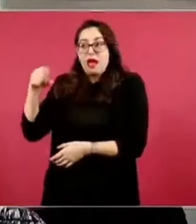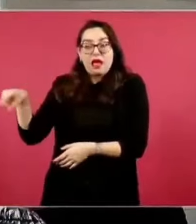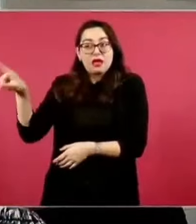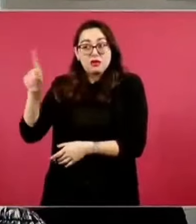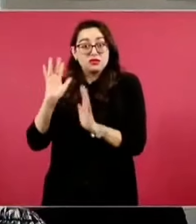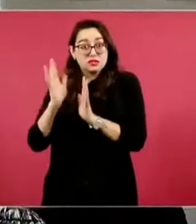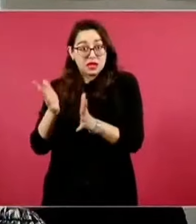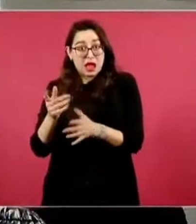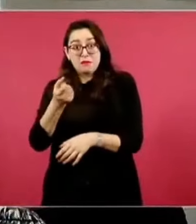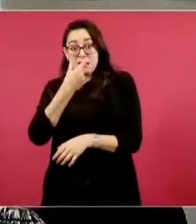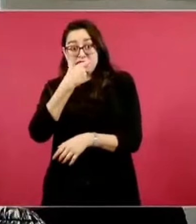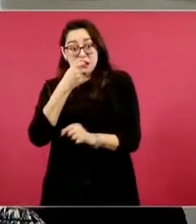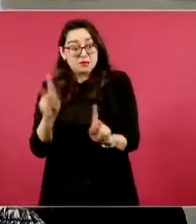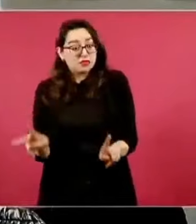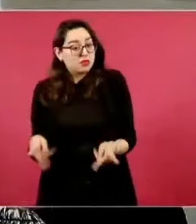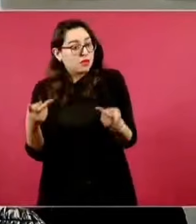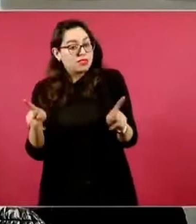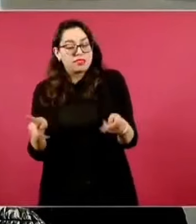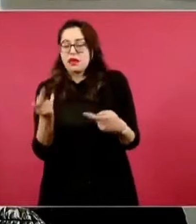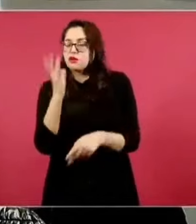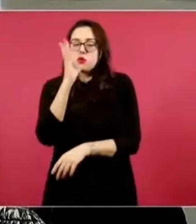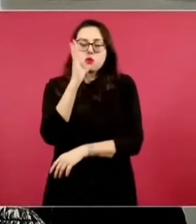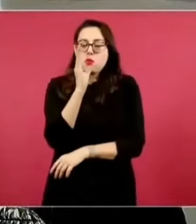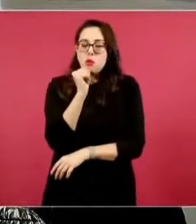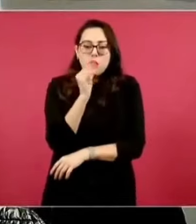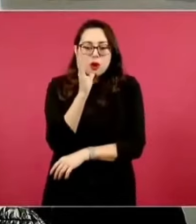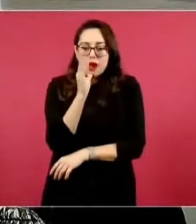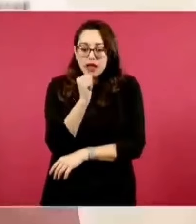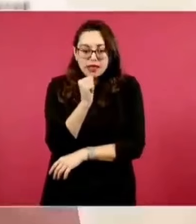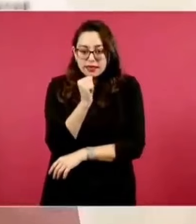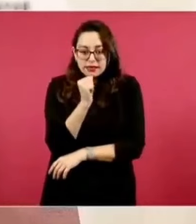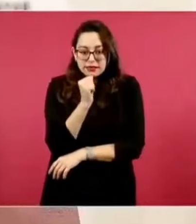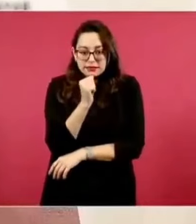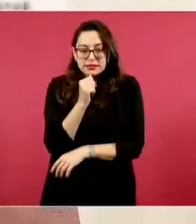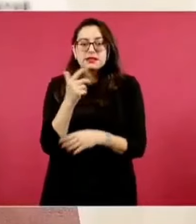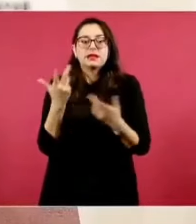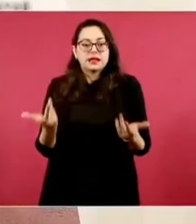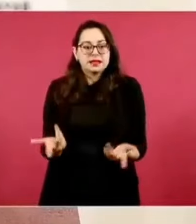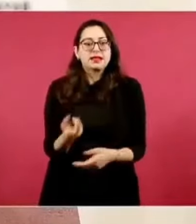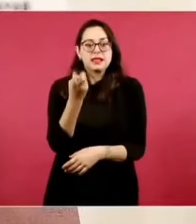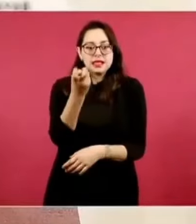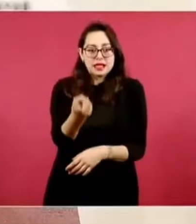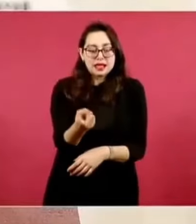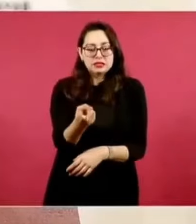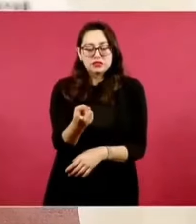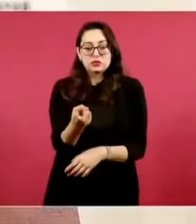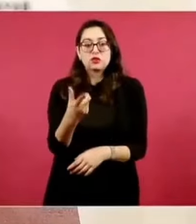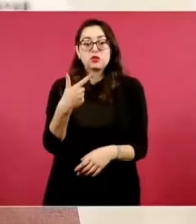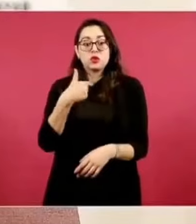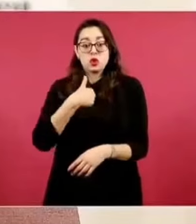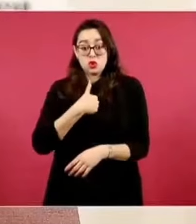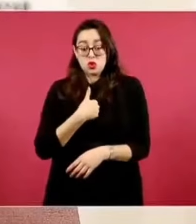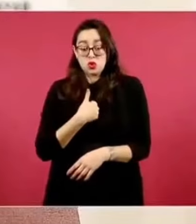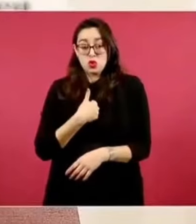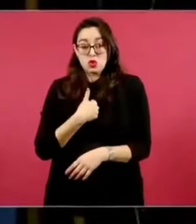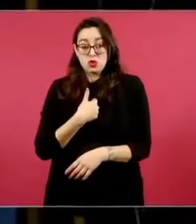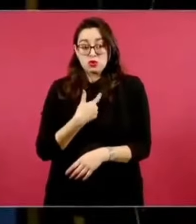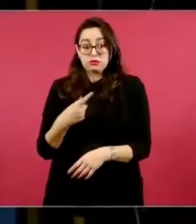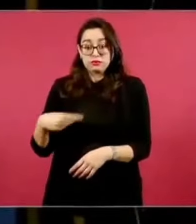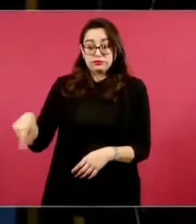pero lo más importante y con eso termino es que ante la solicitud no estoy seguro si solo